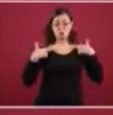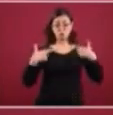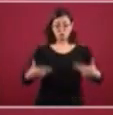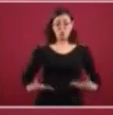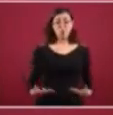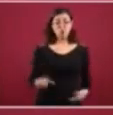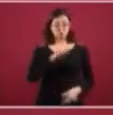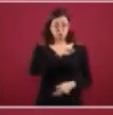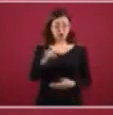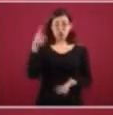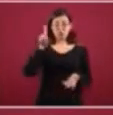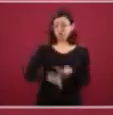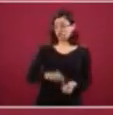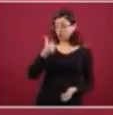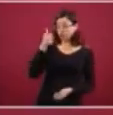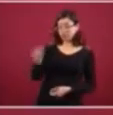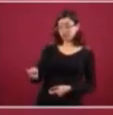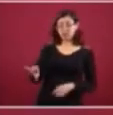naturaleza.